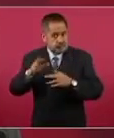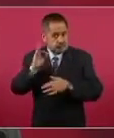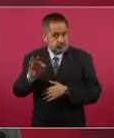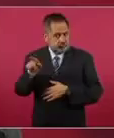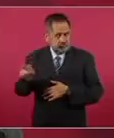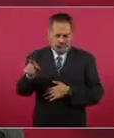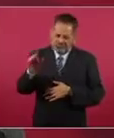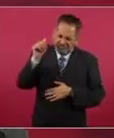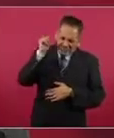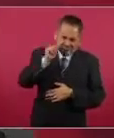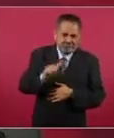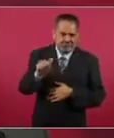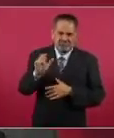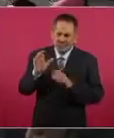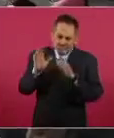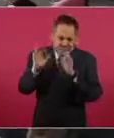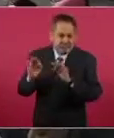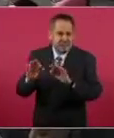siempre han sido